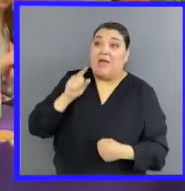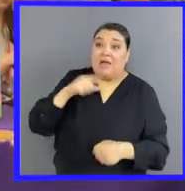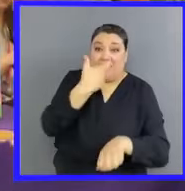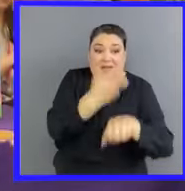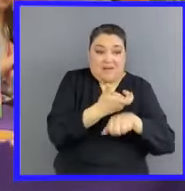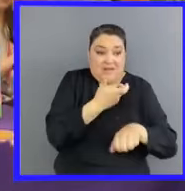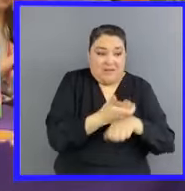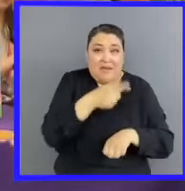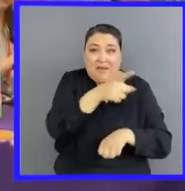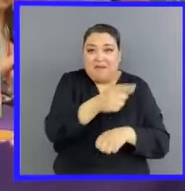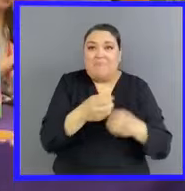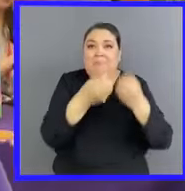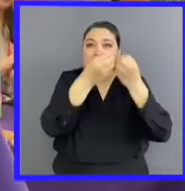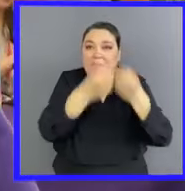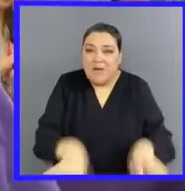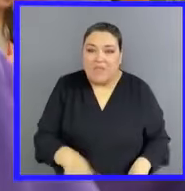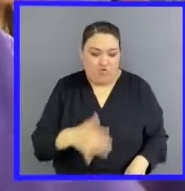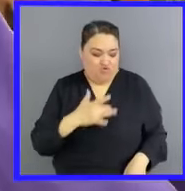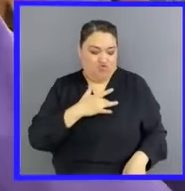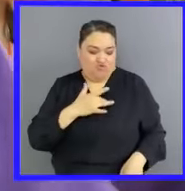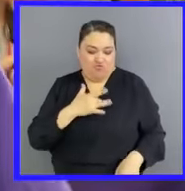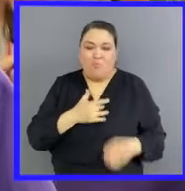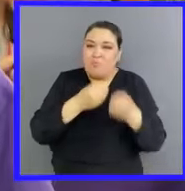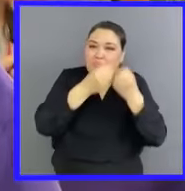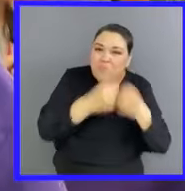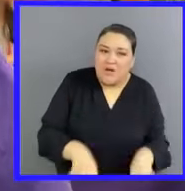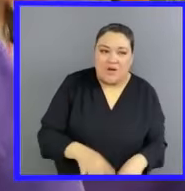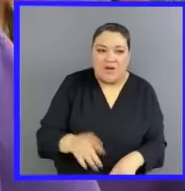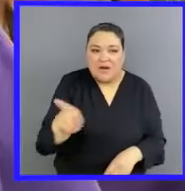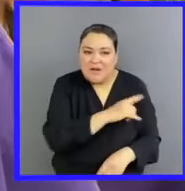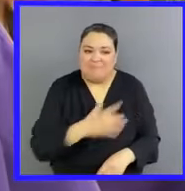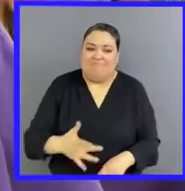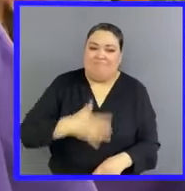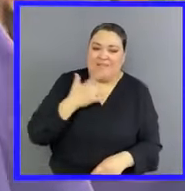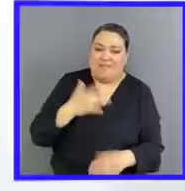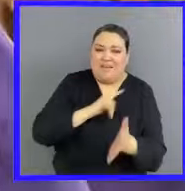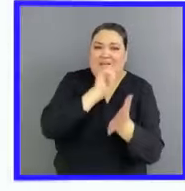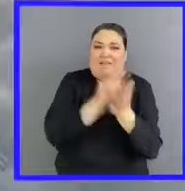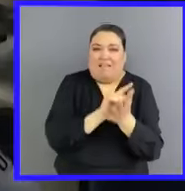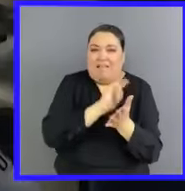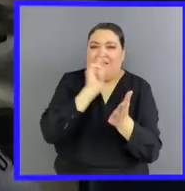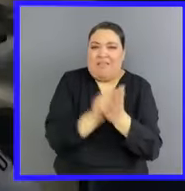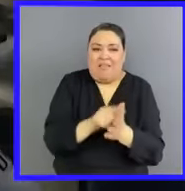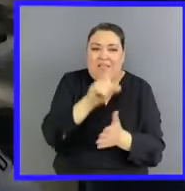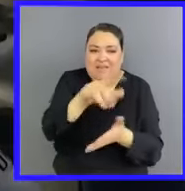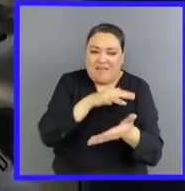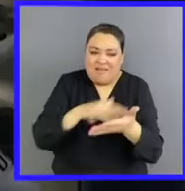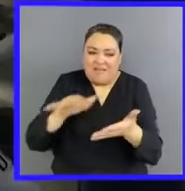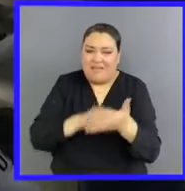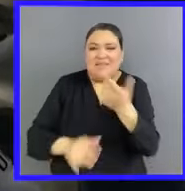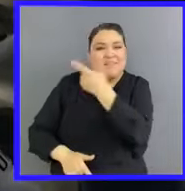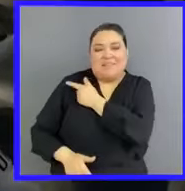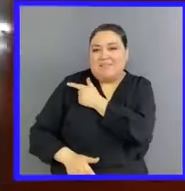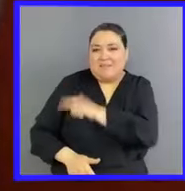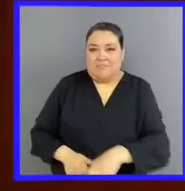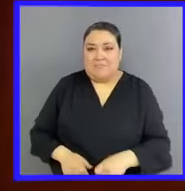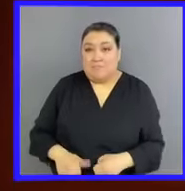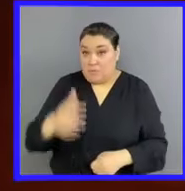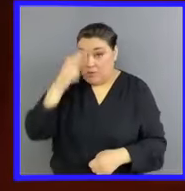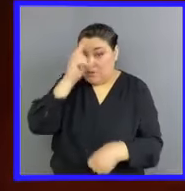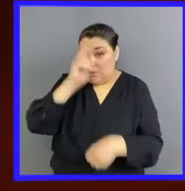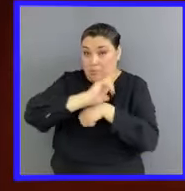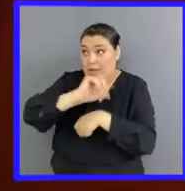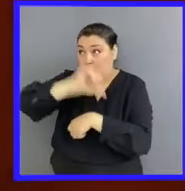su corazón y por eso tienen tantas leyes y no les gusta leer. La gentrificación y el desplazamiento